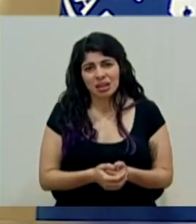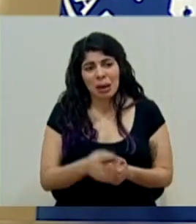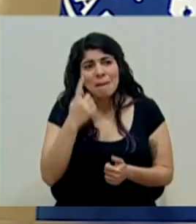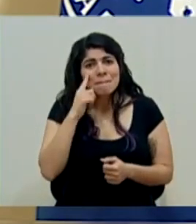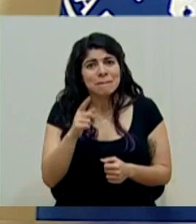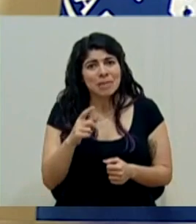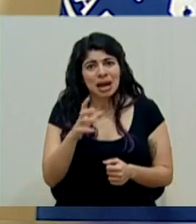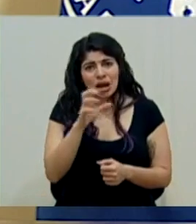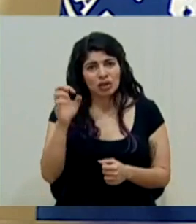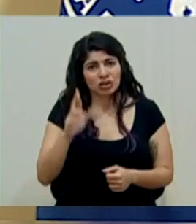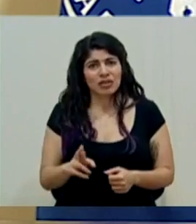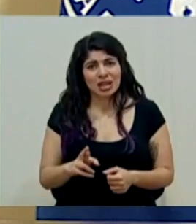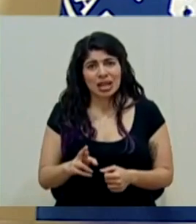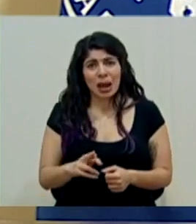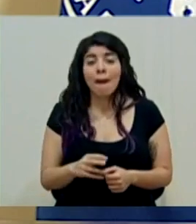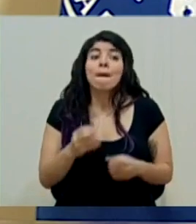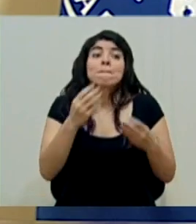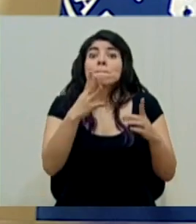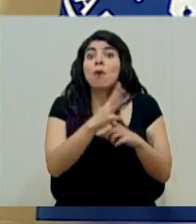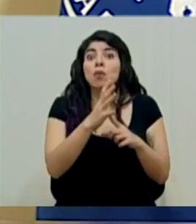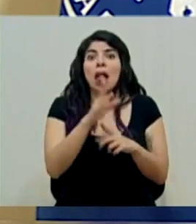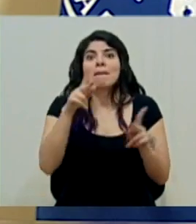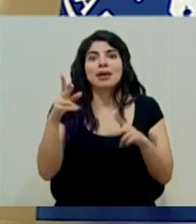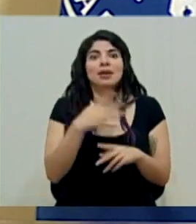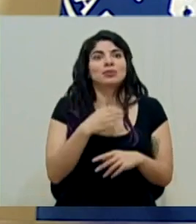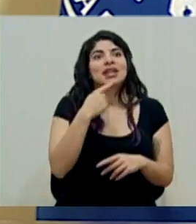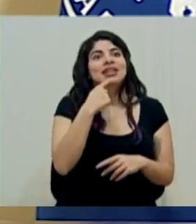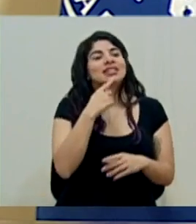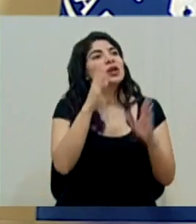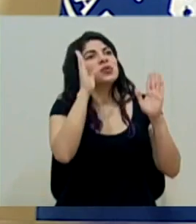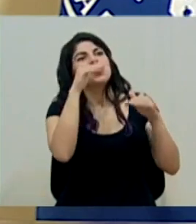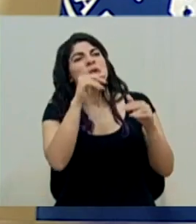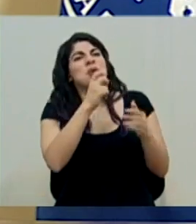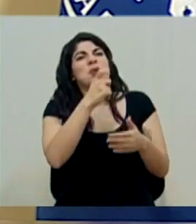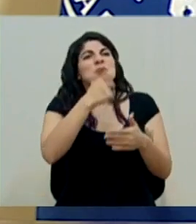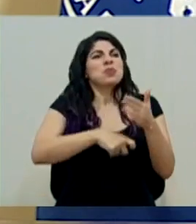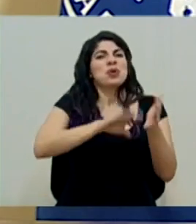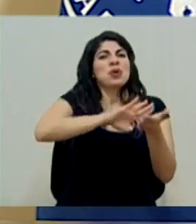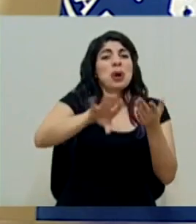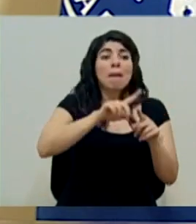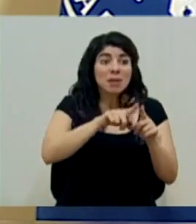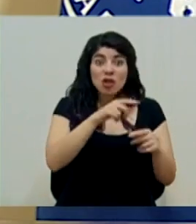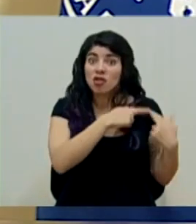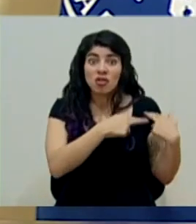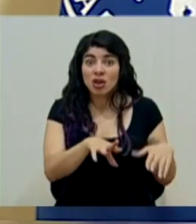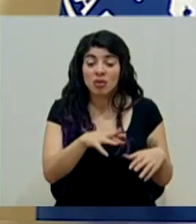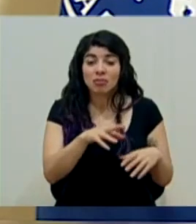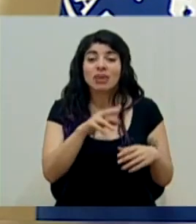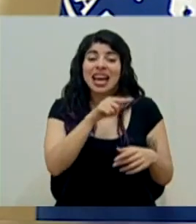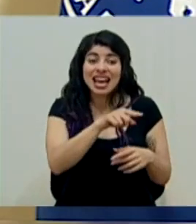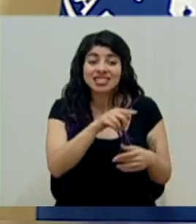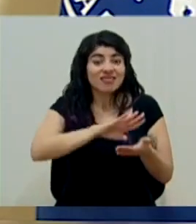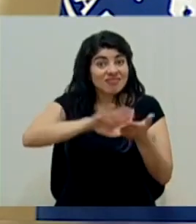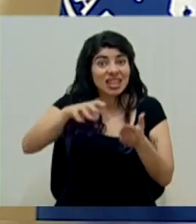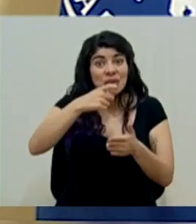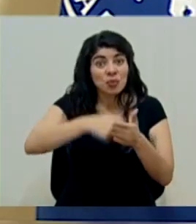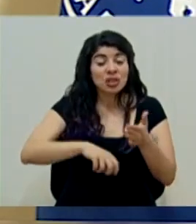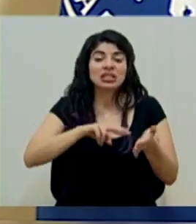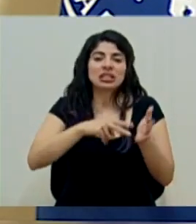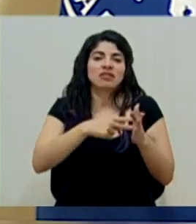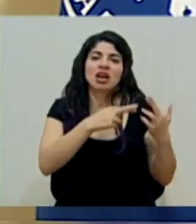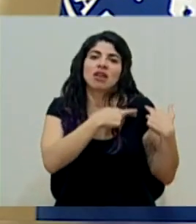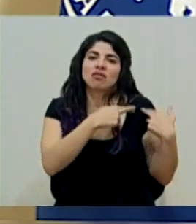hay para con Costa Rica. Es muy popular, pero es absolutamente irresponsable, porque